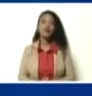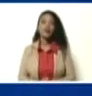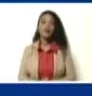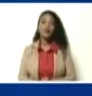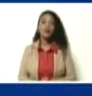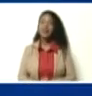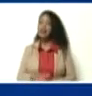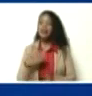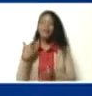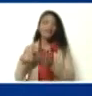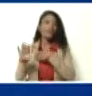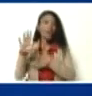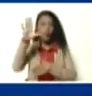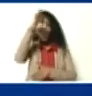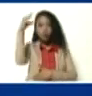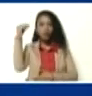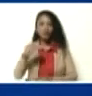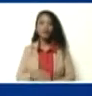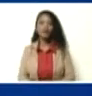Trump,